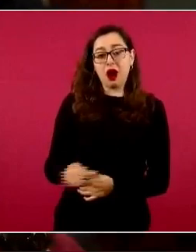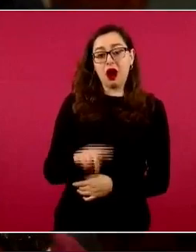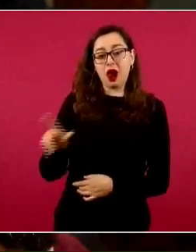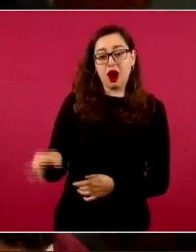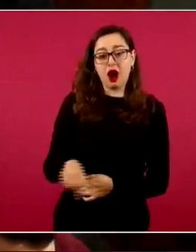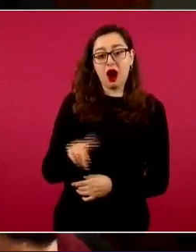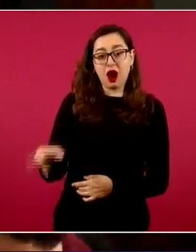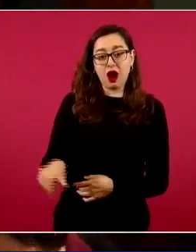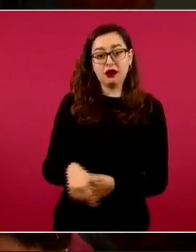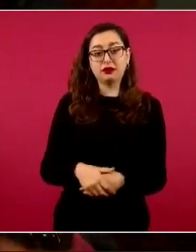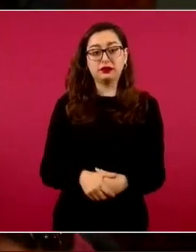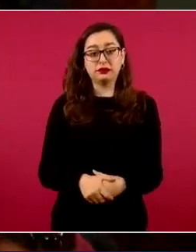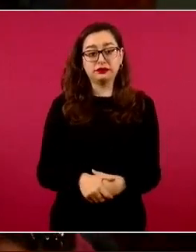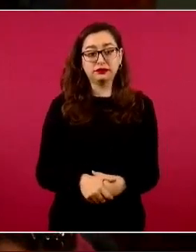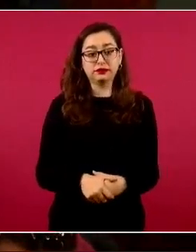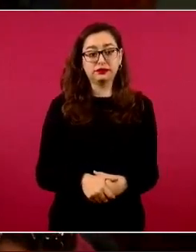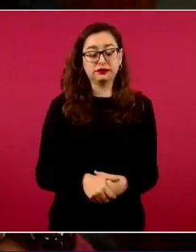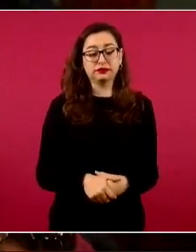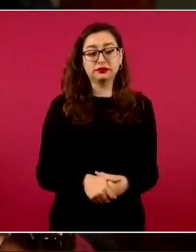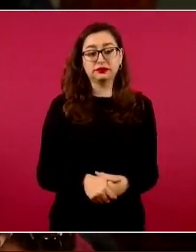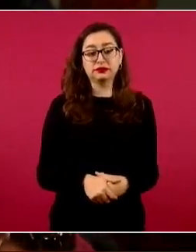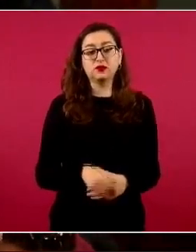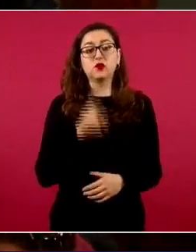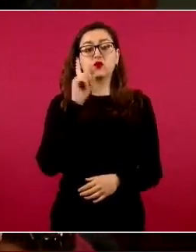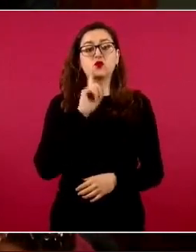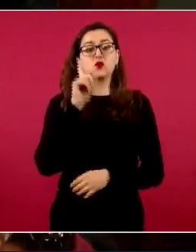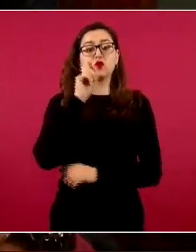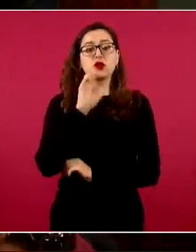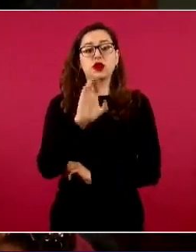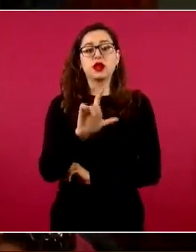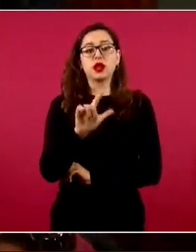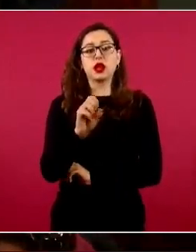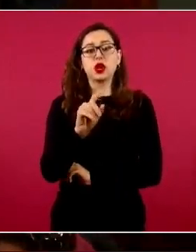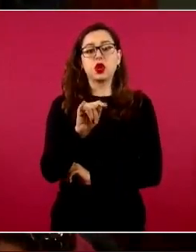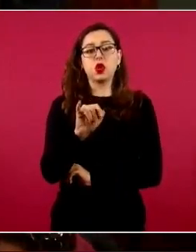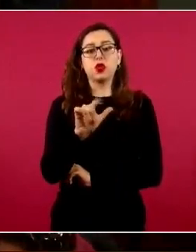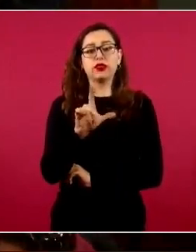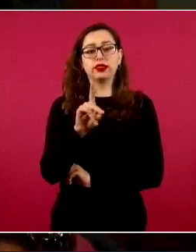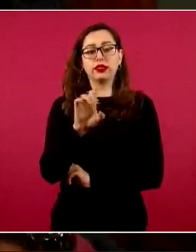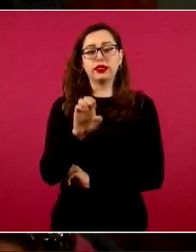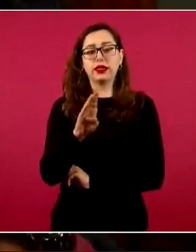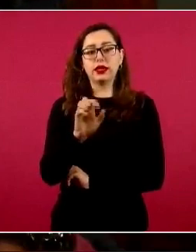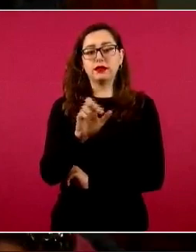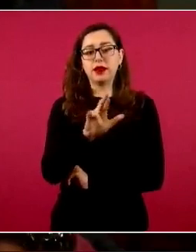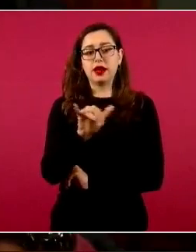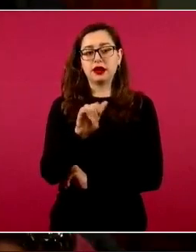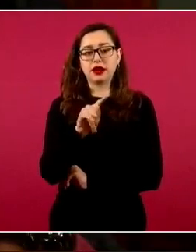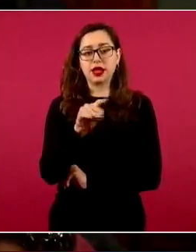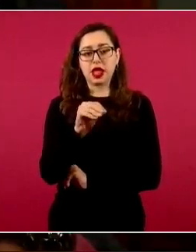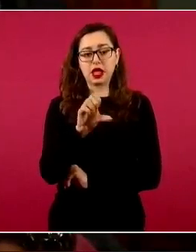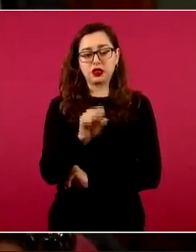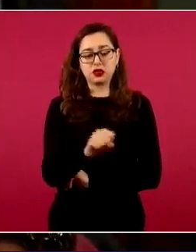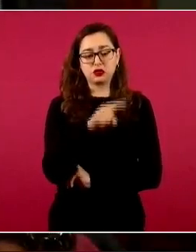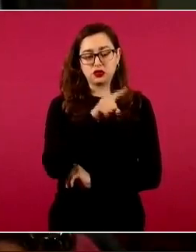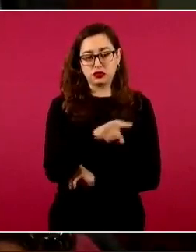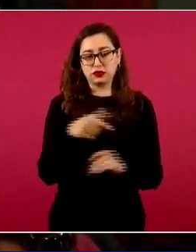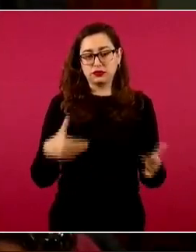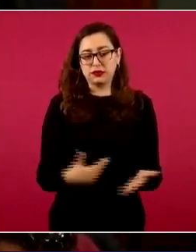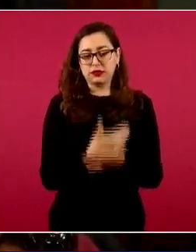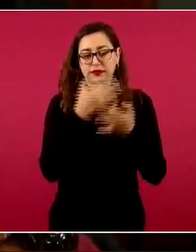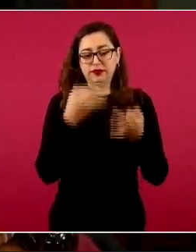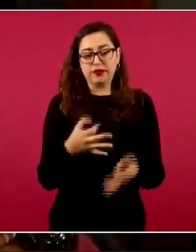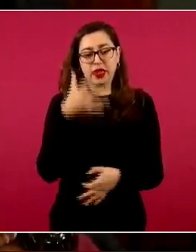voucher de las cartas. Se trata de Cleotilde Barrientos, es una mujer del estado de Hidalgo, del municipio